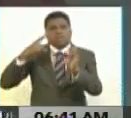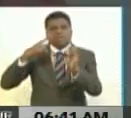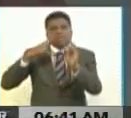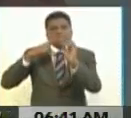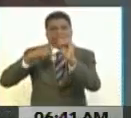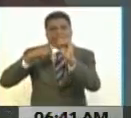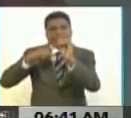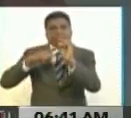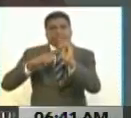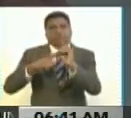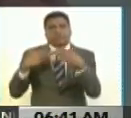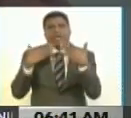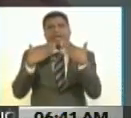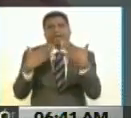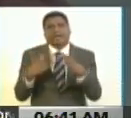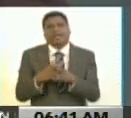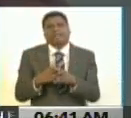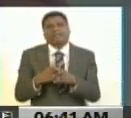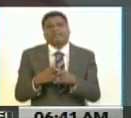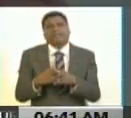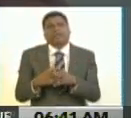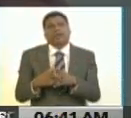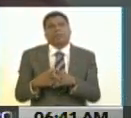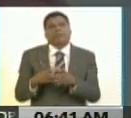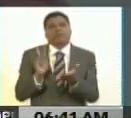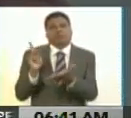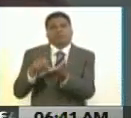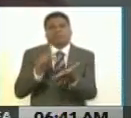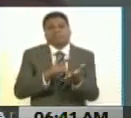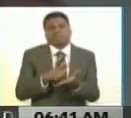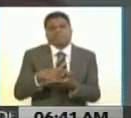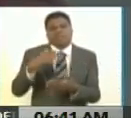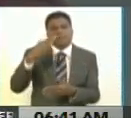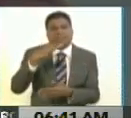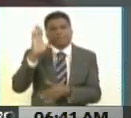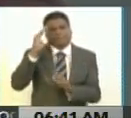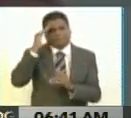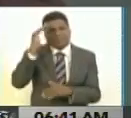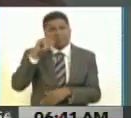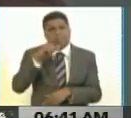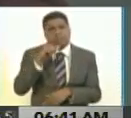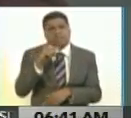carrera. Agradecido por tu presencia aquí. Nosotros vamos a despedir esta entrevista